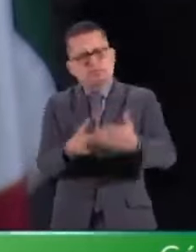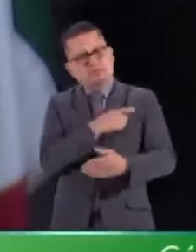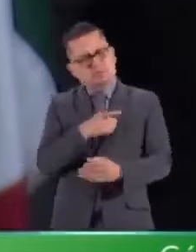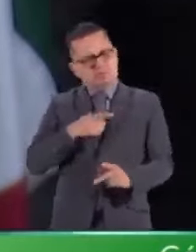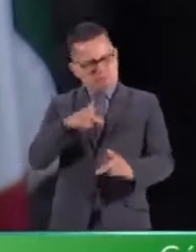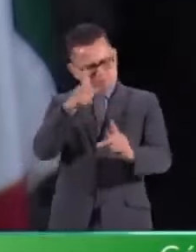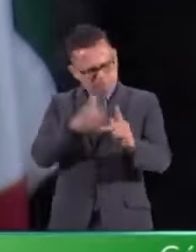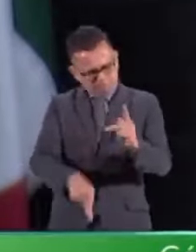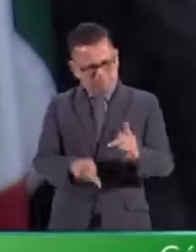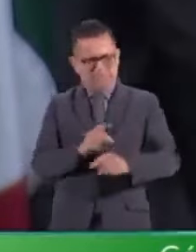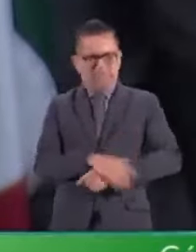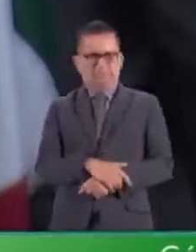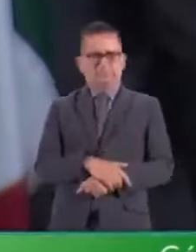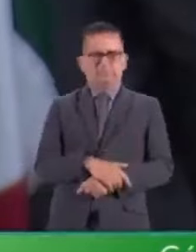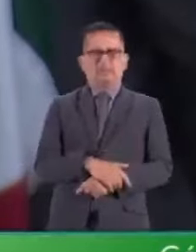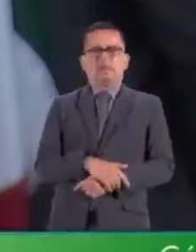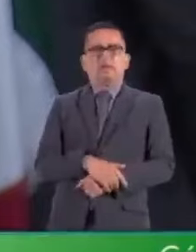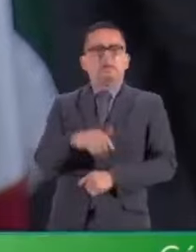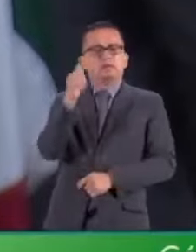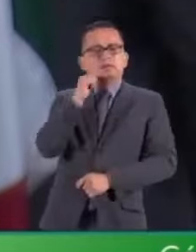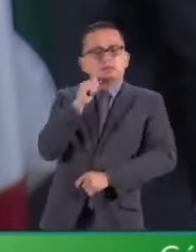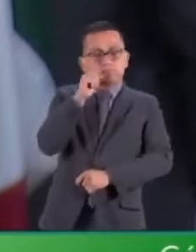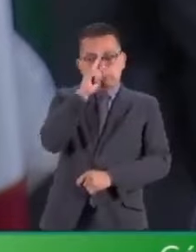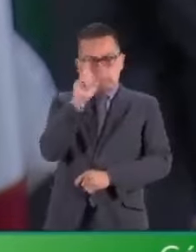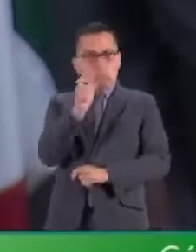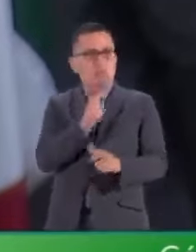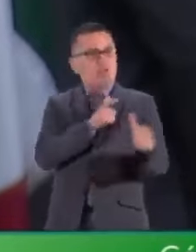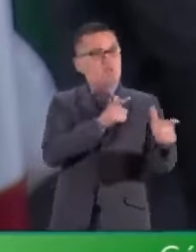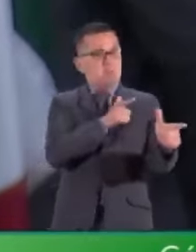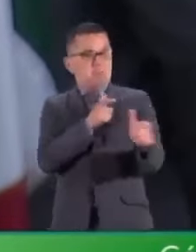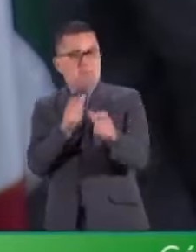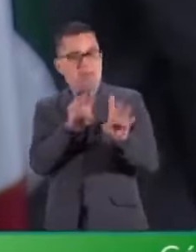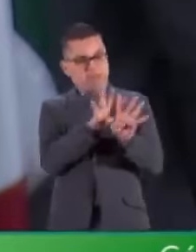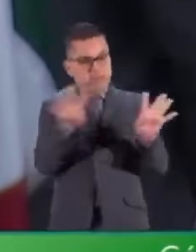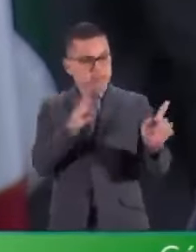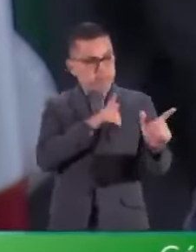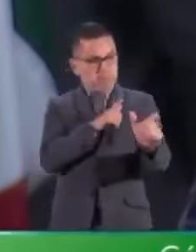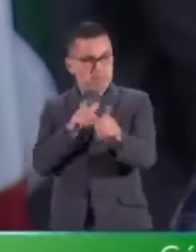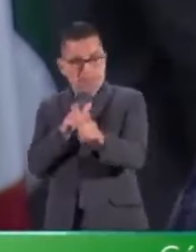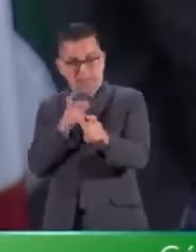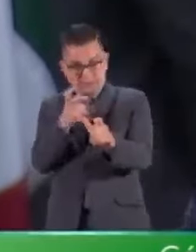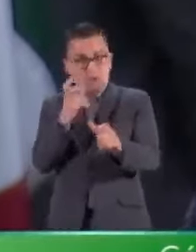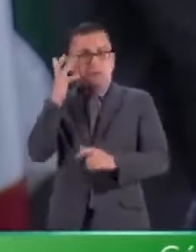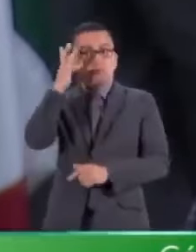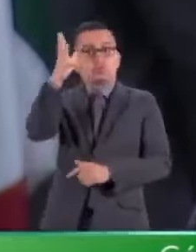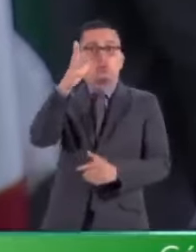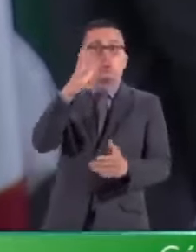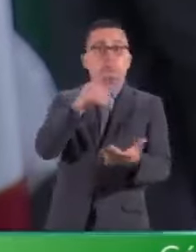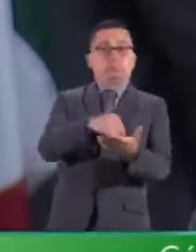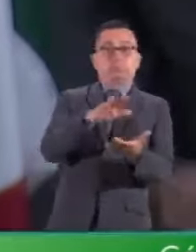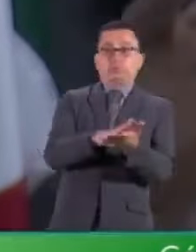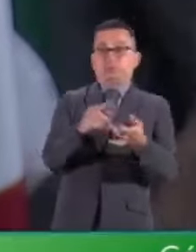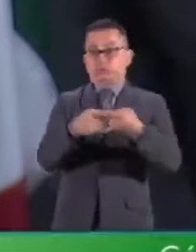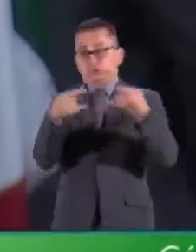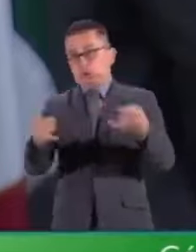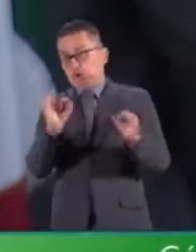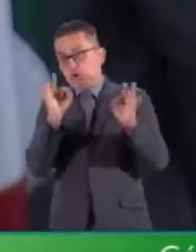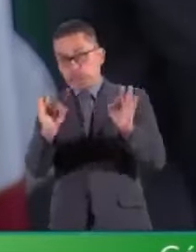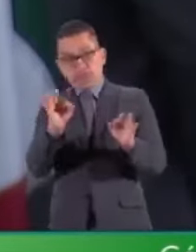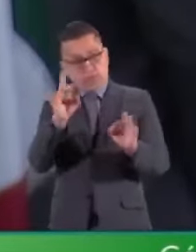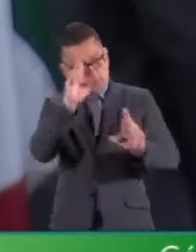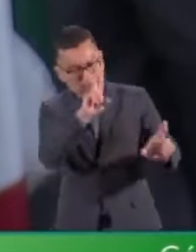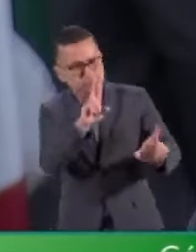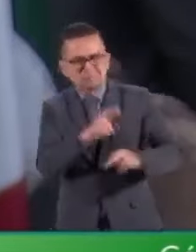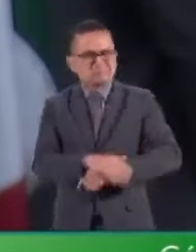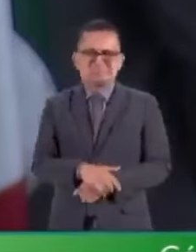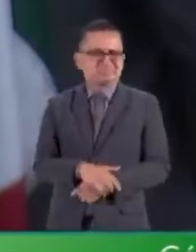de fusilamiento nunca pasa a la historia. Ustedes preparen, apunten, se van a disparar al pie. Esos